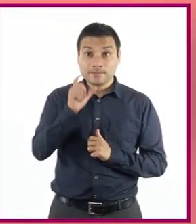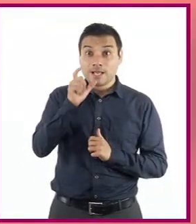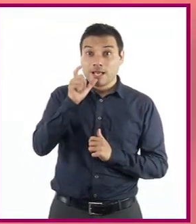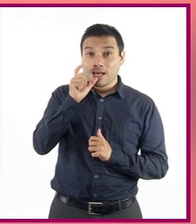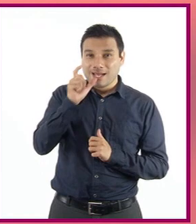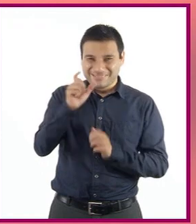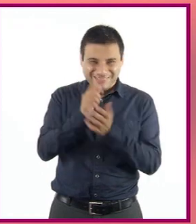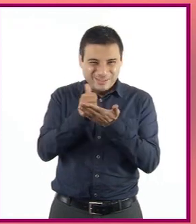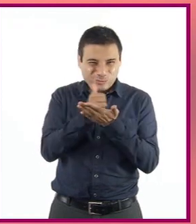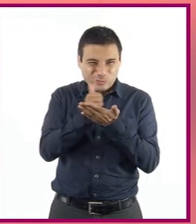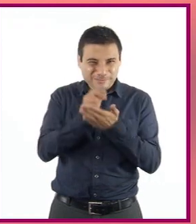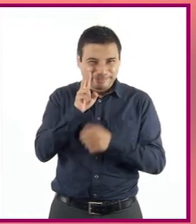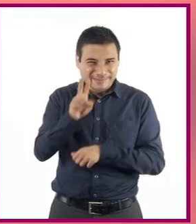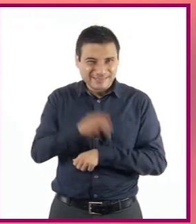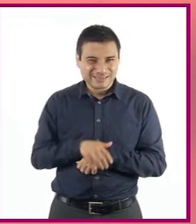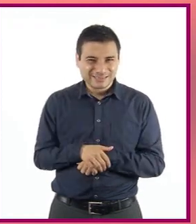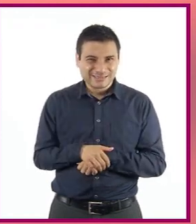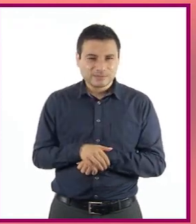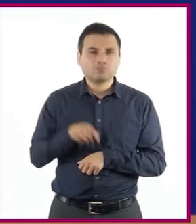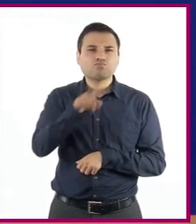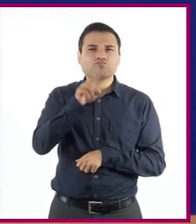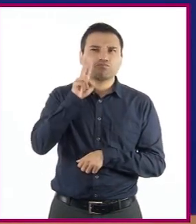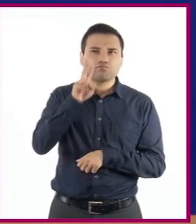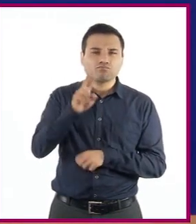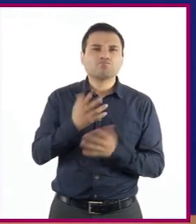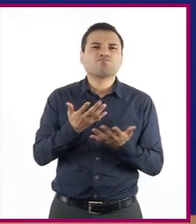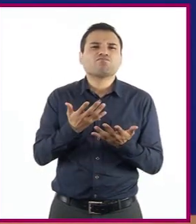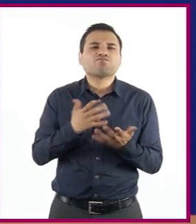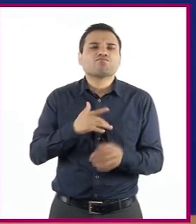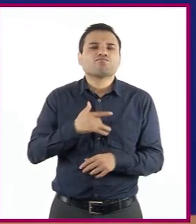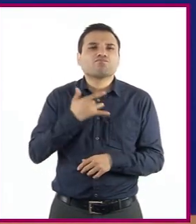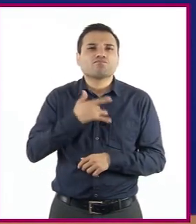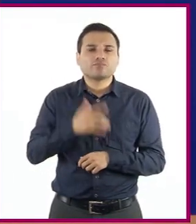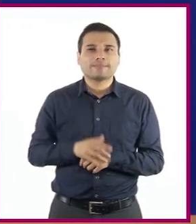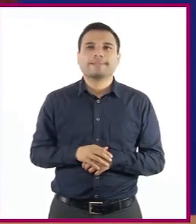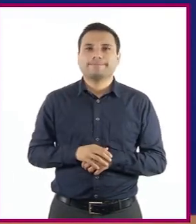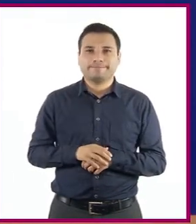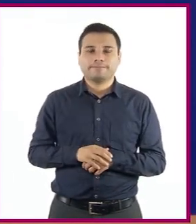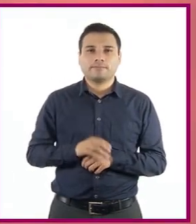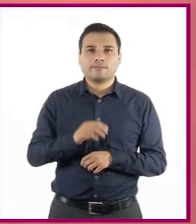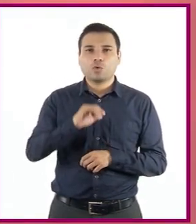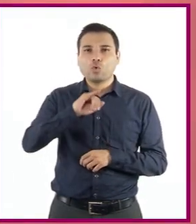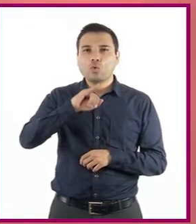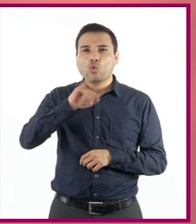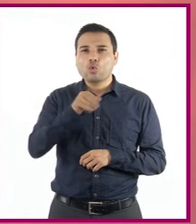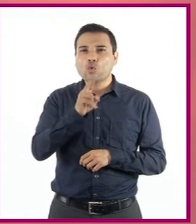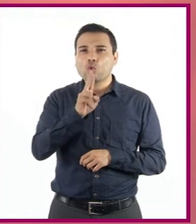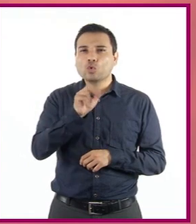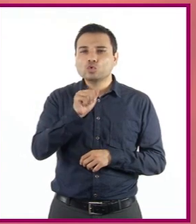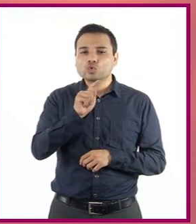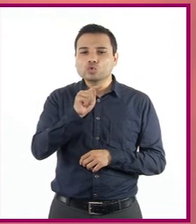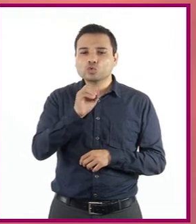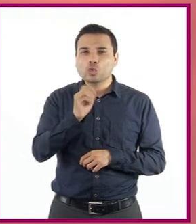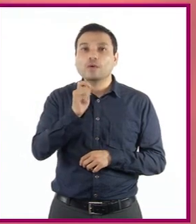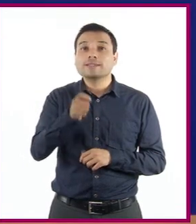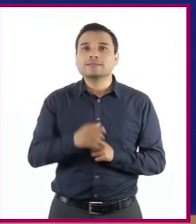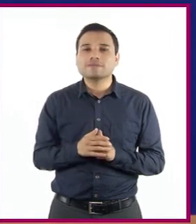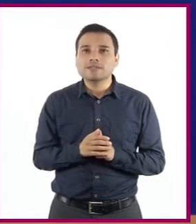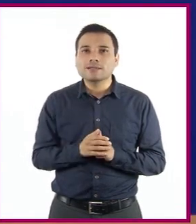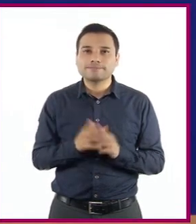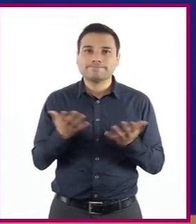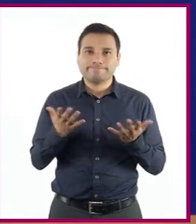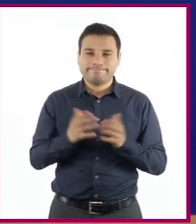resaltadas? ¿Qué sentido le dan a la carta? Profesora, pues ese justo, yo creo que busca centrar la atención en